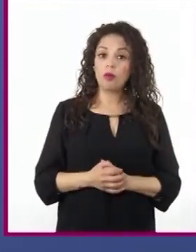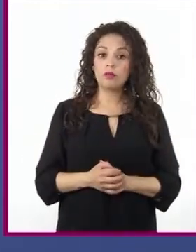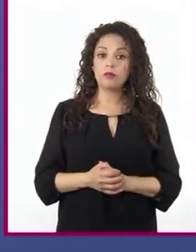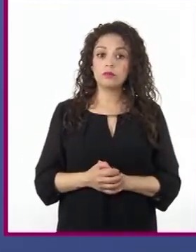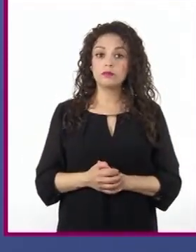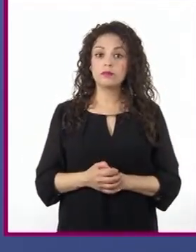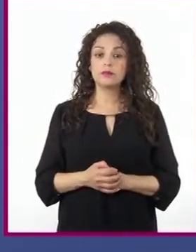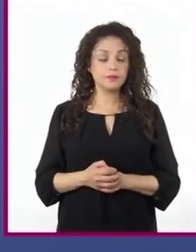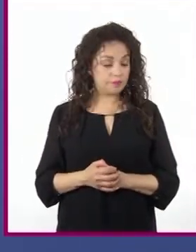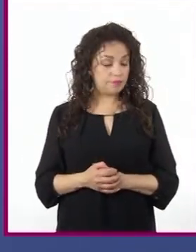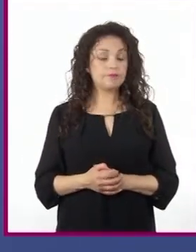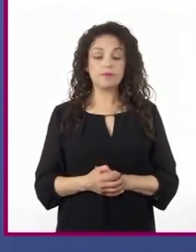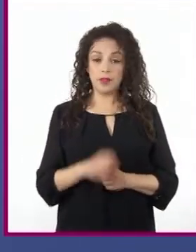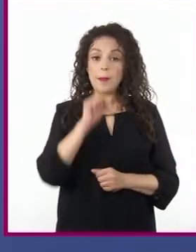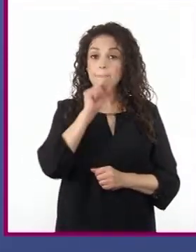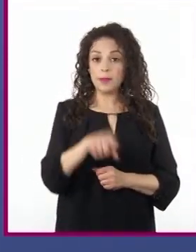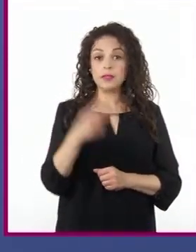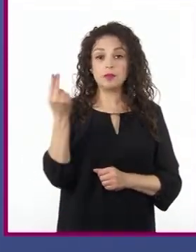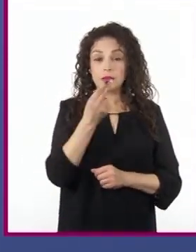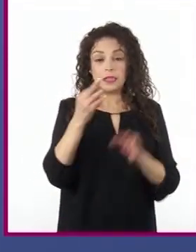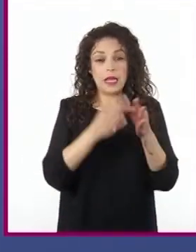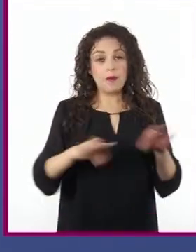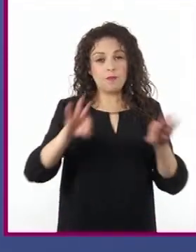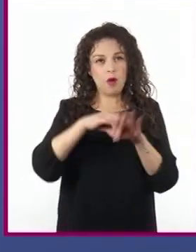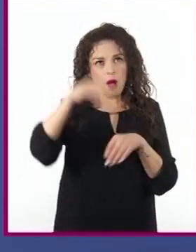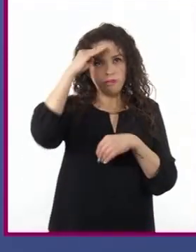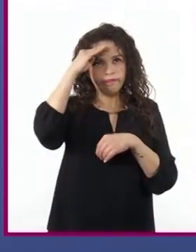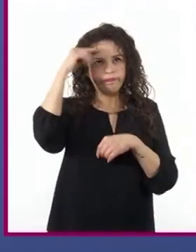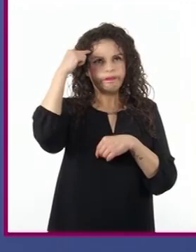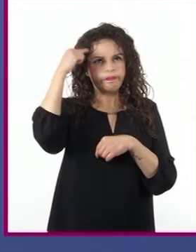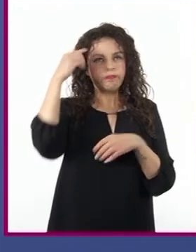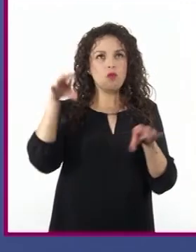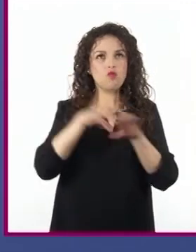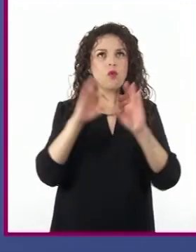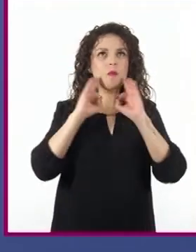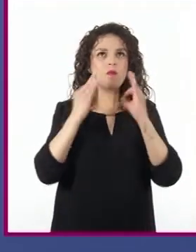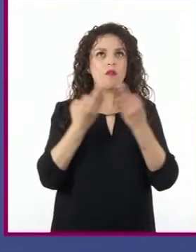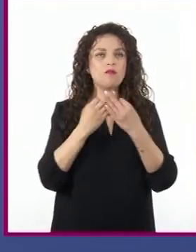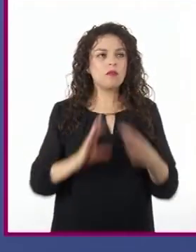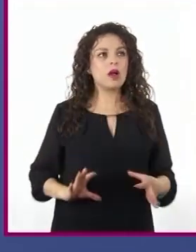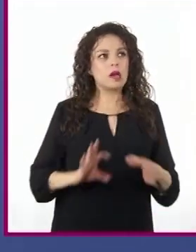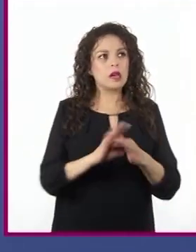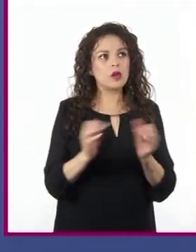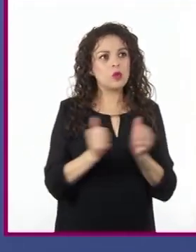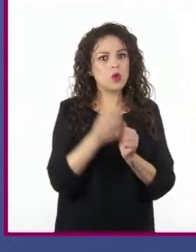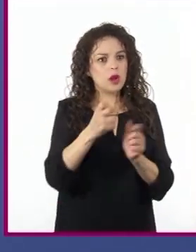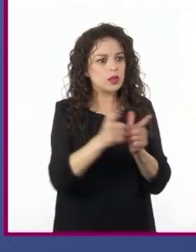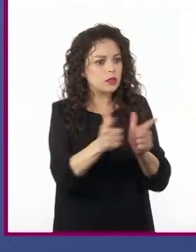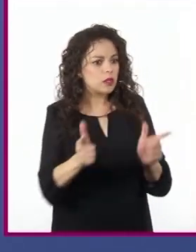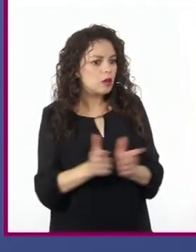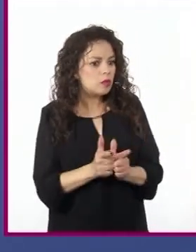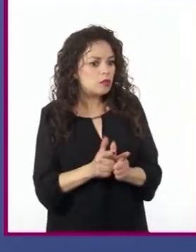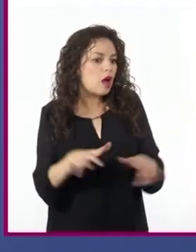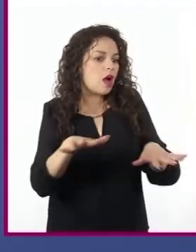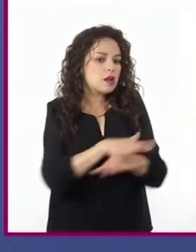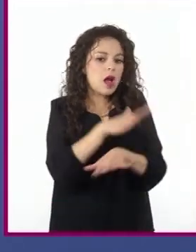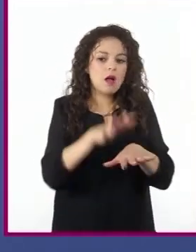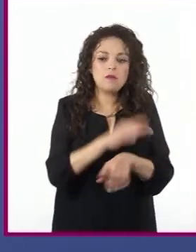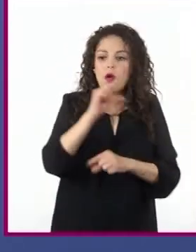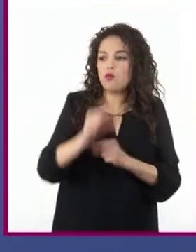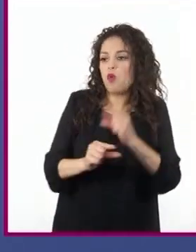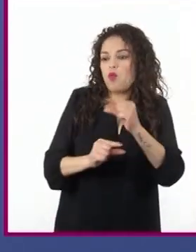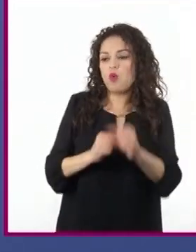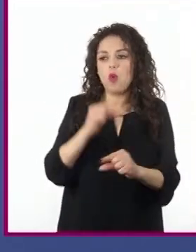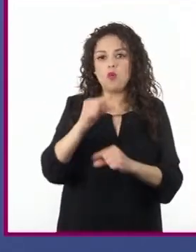También es importante que reflexionen acerca de cómo la manera de relacionarse en estos grupos va cambiando conforme van